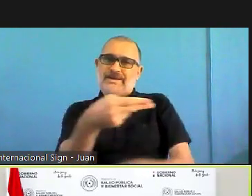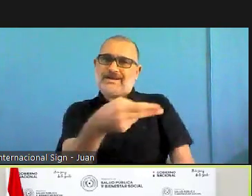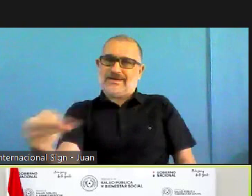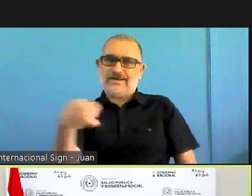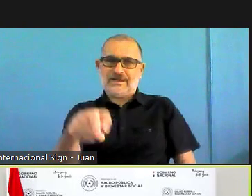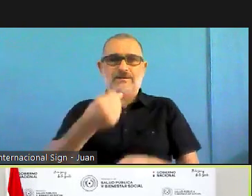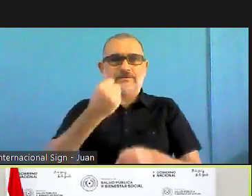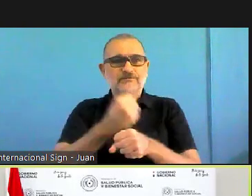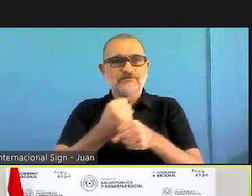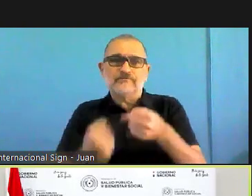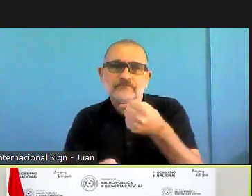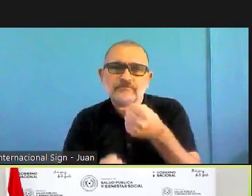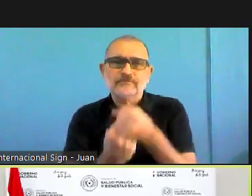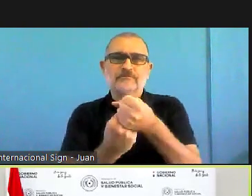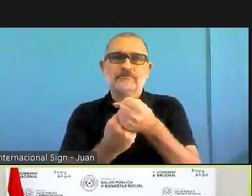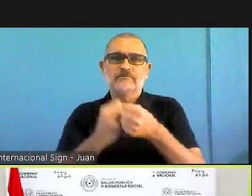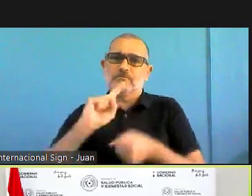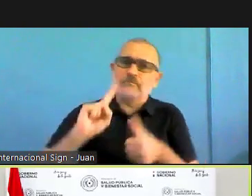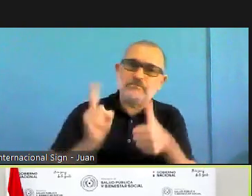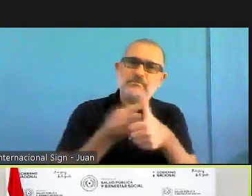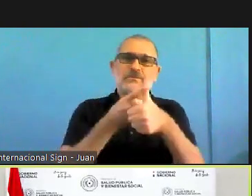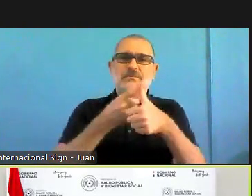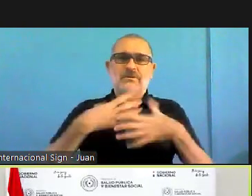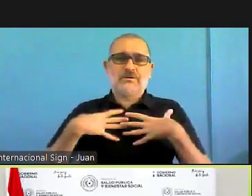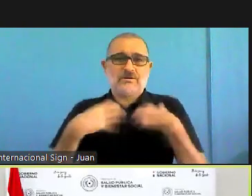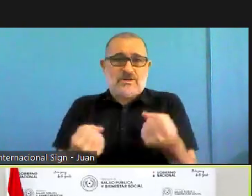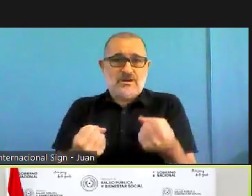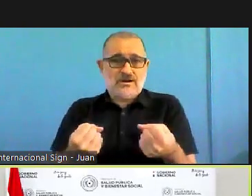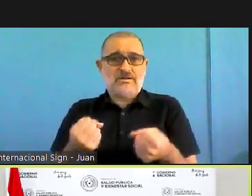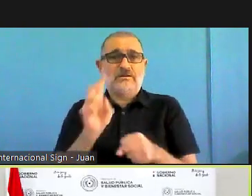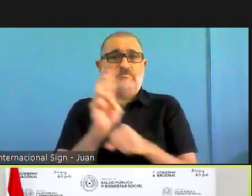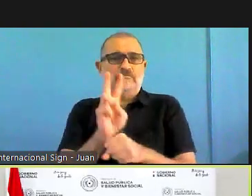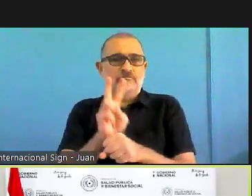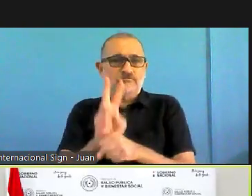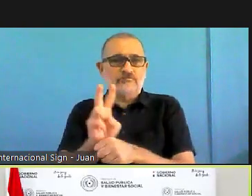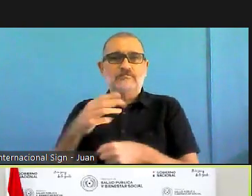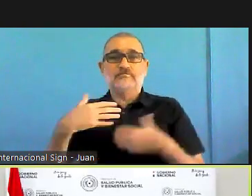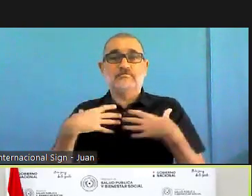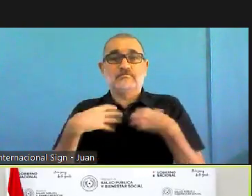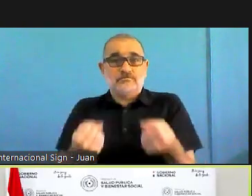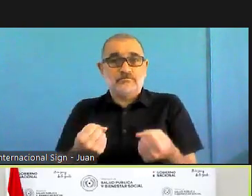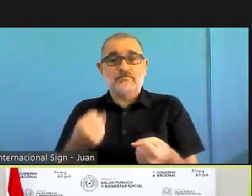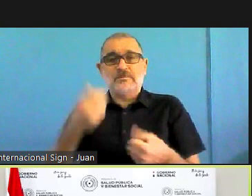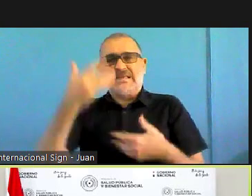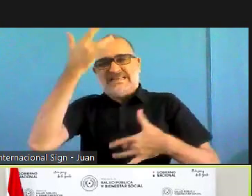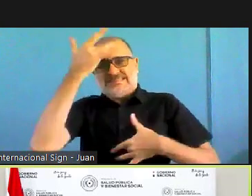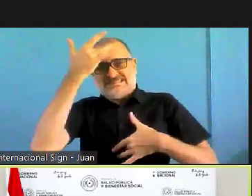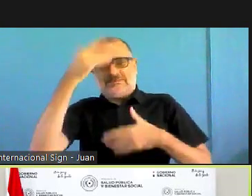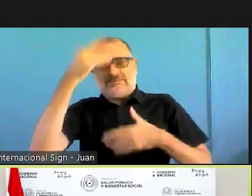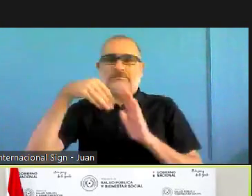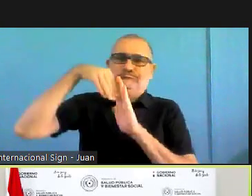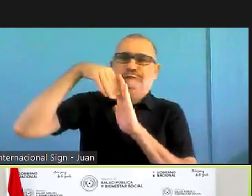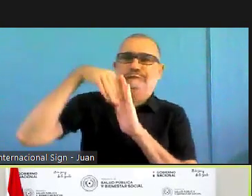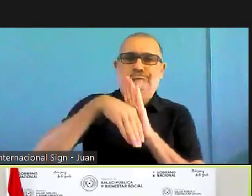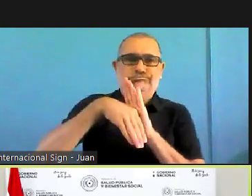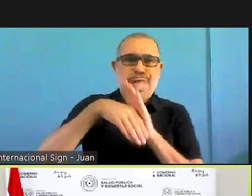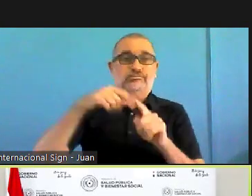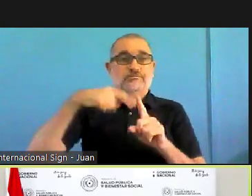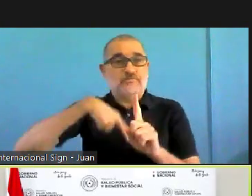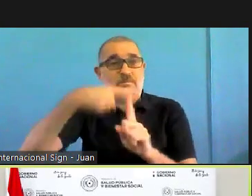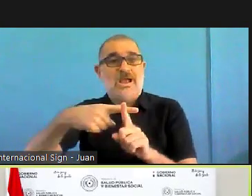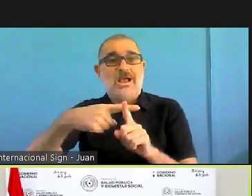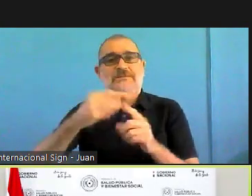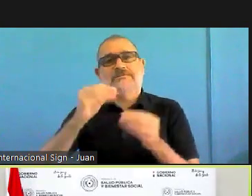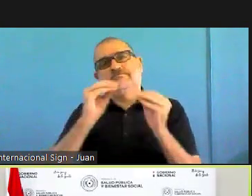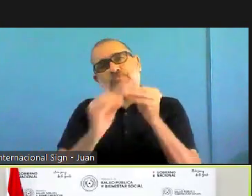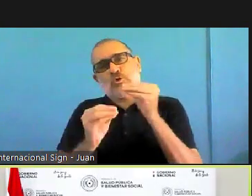riesgo. Toda esta estrategia tiene un plan que se gestó allá por el 2014, un plan